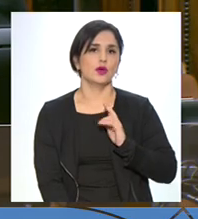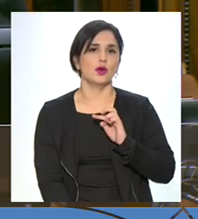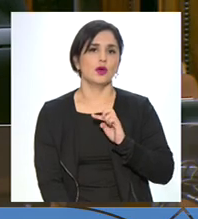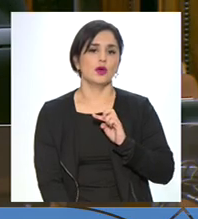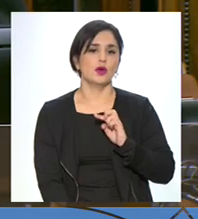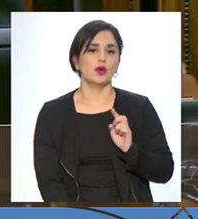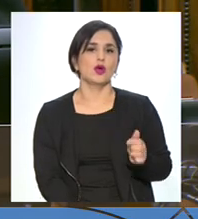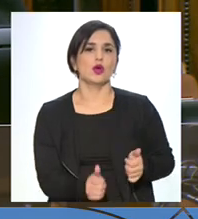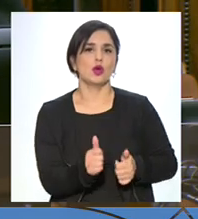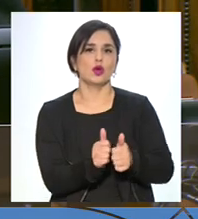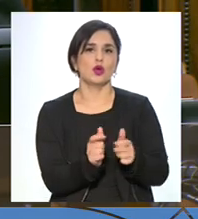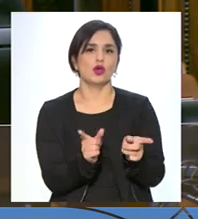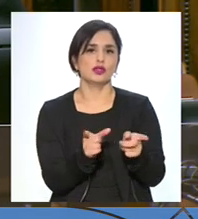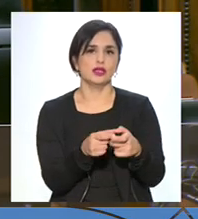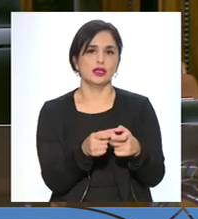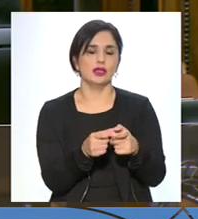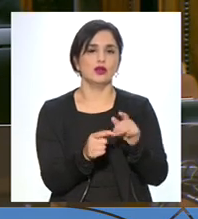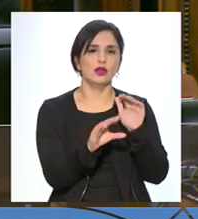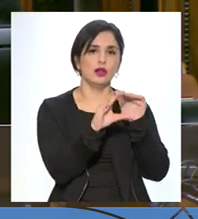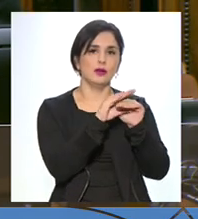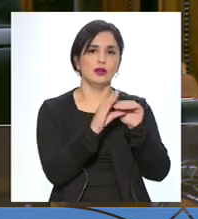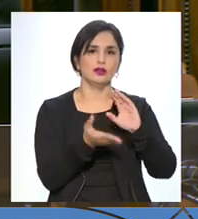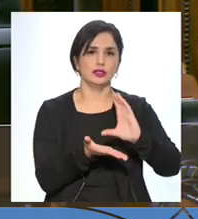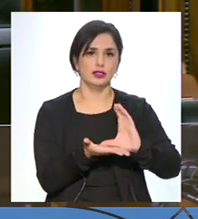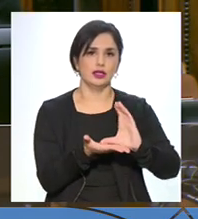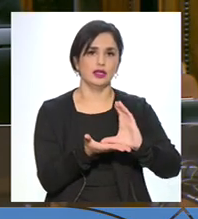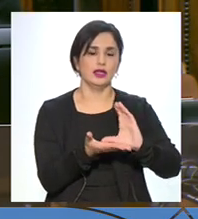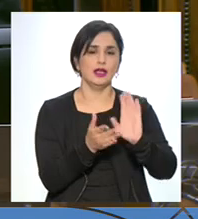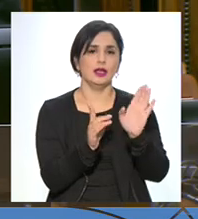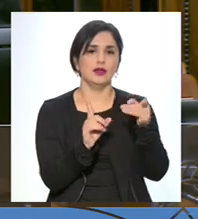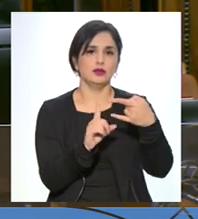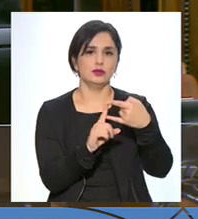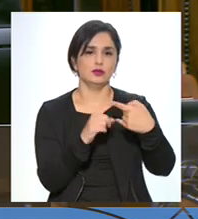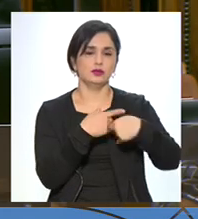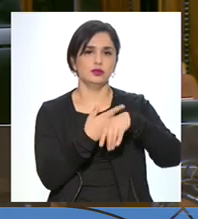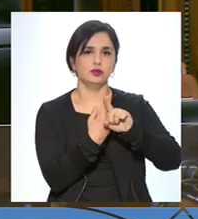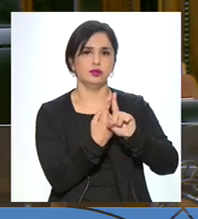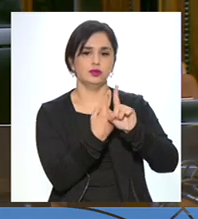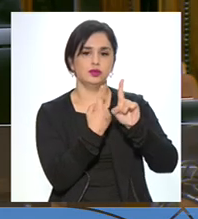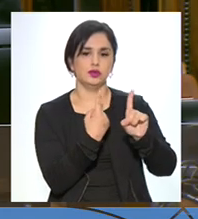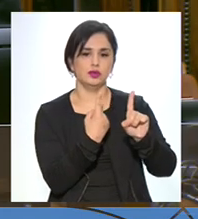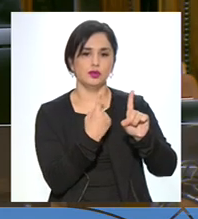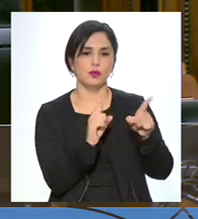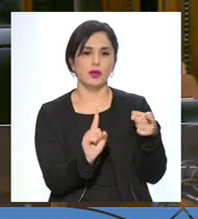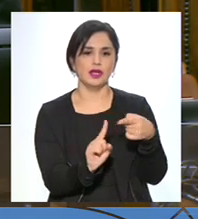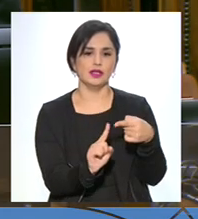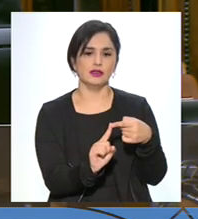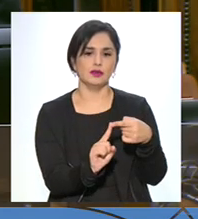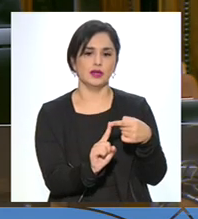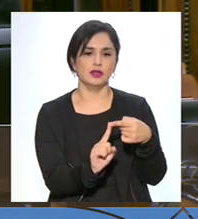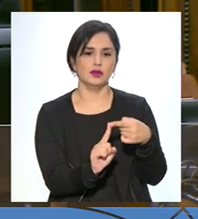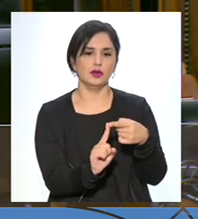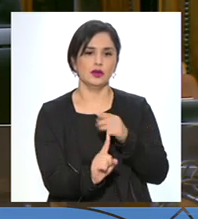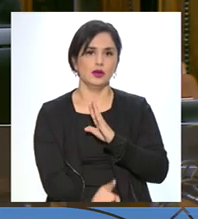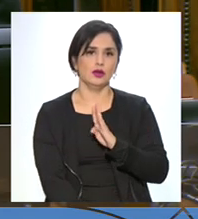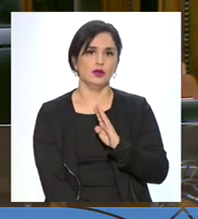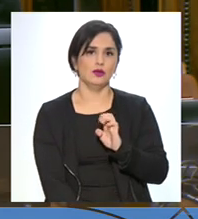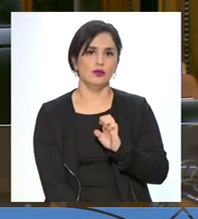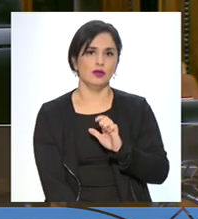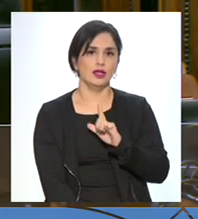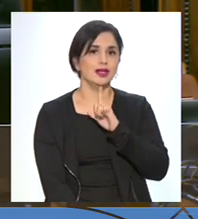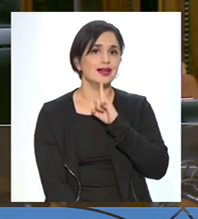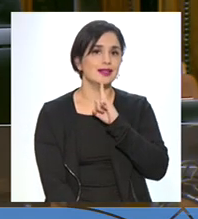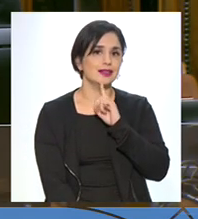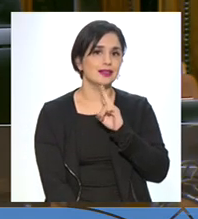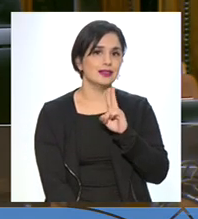también consejero del Banco Central. De manera remoto telemática, están participando el señor Beltrán de Ramón, gerente